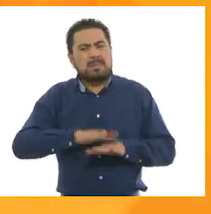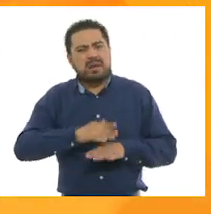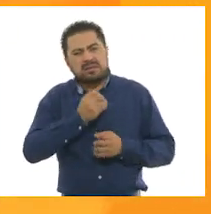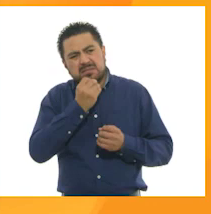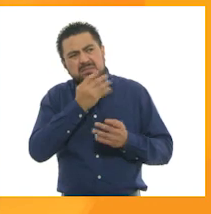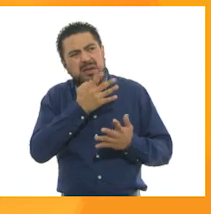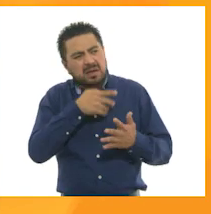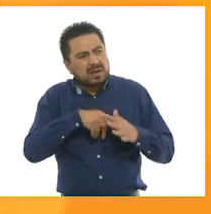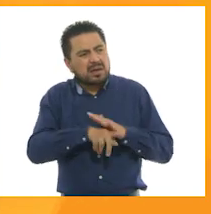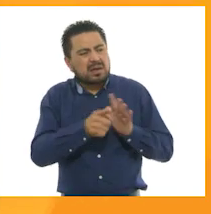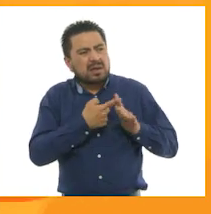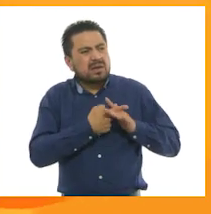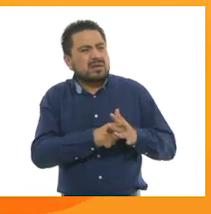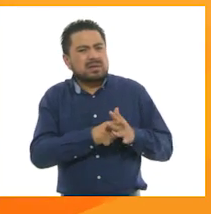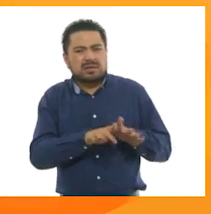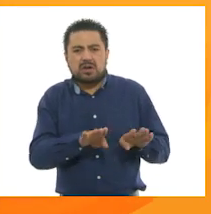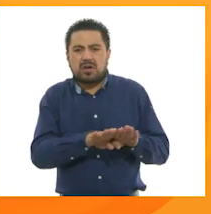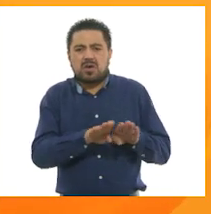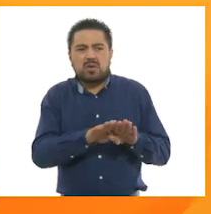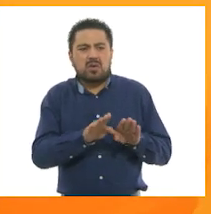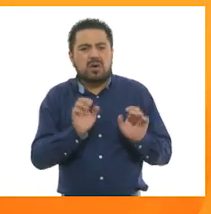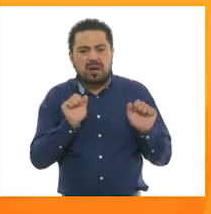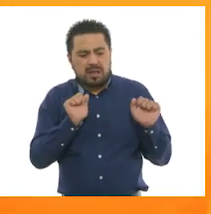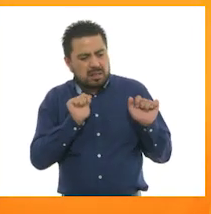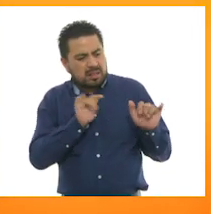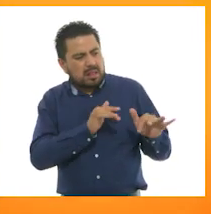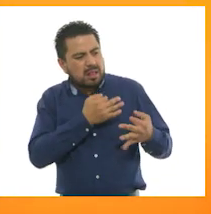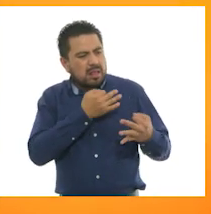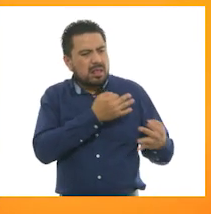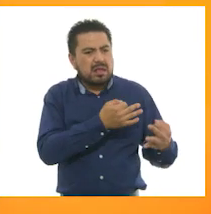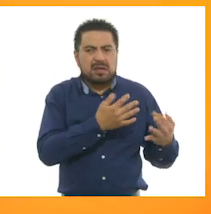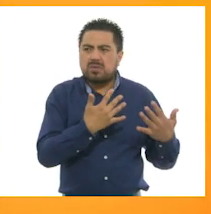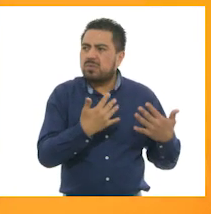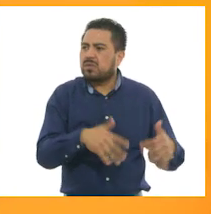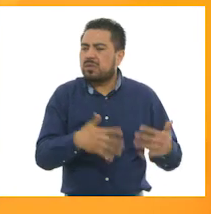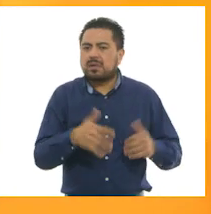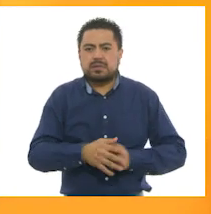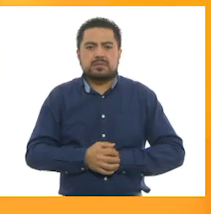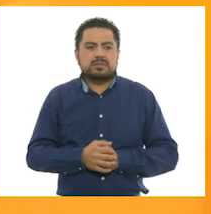brillante! ¡Qué momento de gloria! ¡Qué